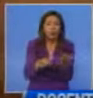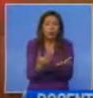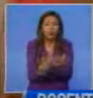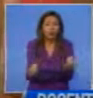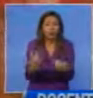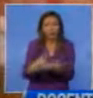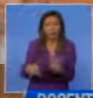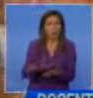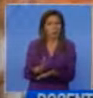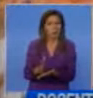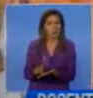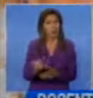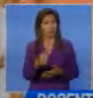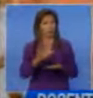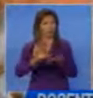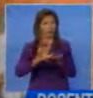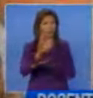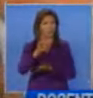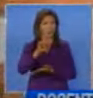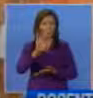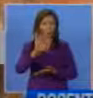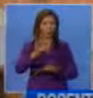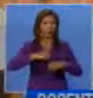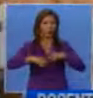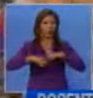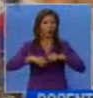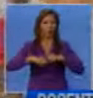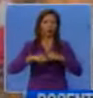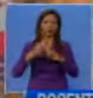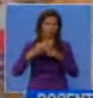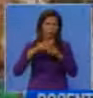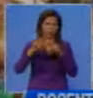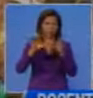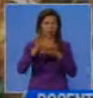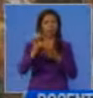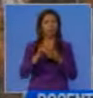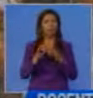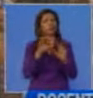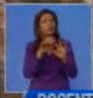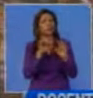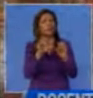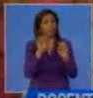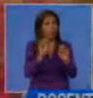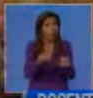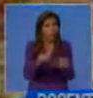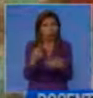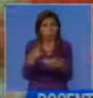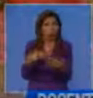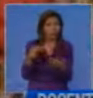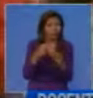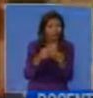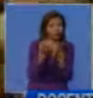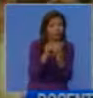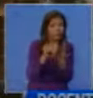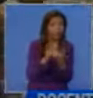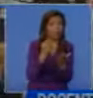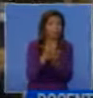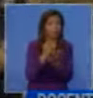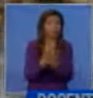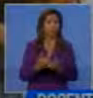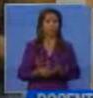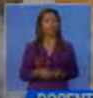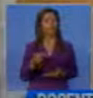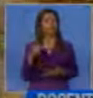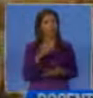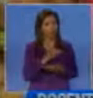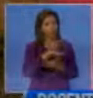mayo, las madres se agolparon para confirmar si había o no espacio para sus hijos en ese plantel. Es lo que pasó en esta jornada en el nuevo ciclo